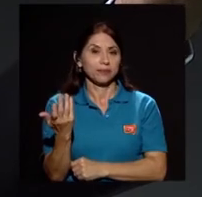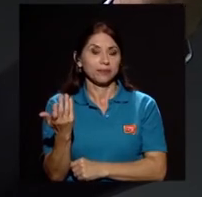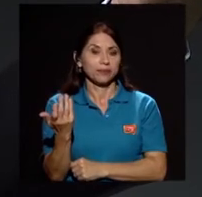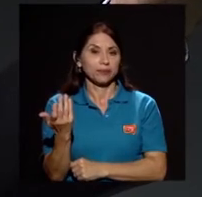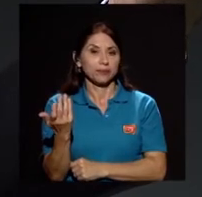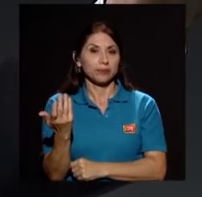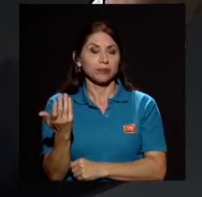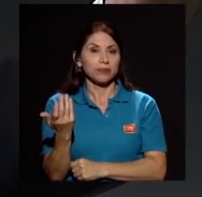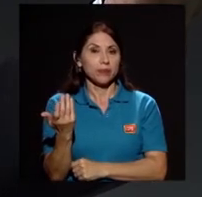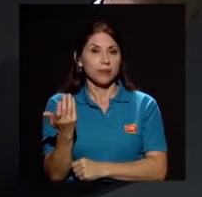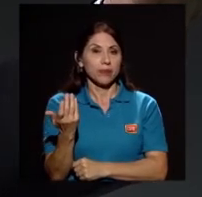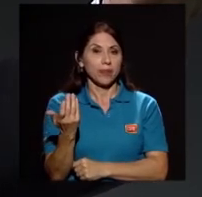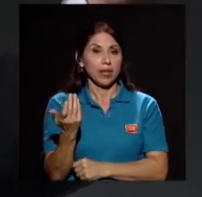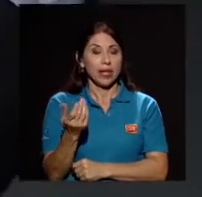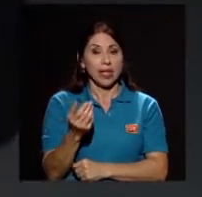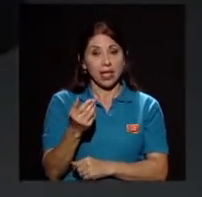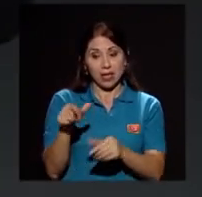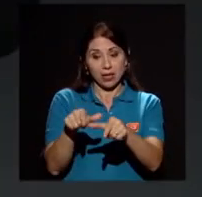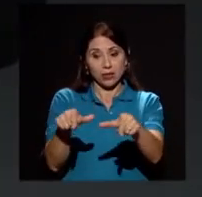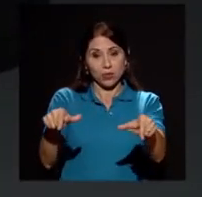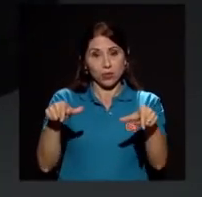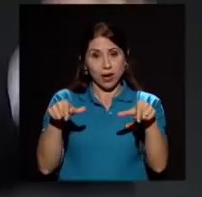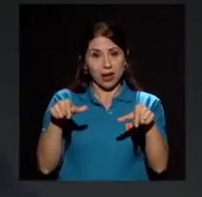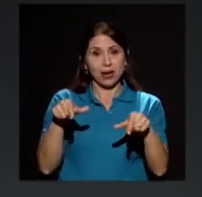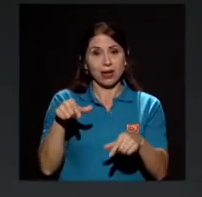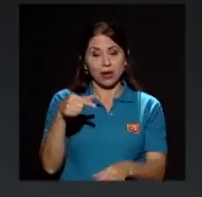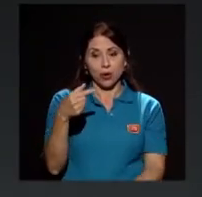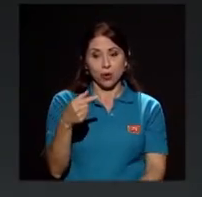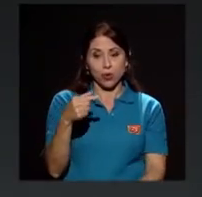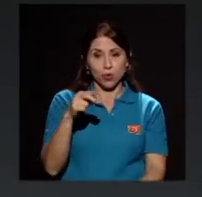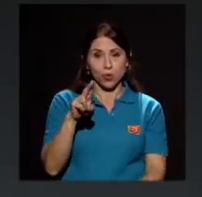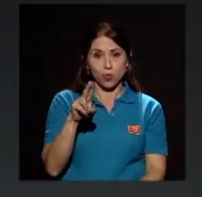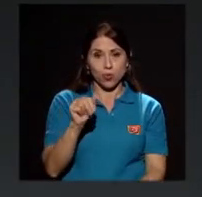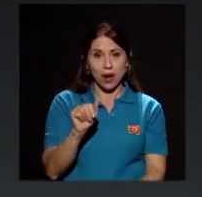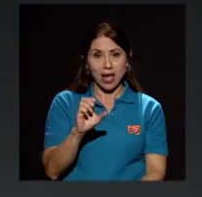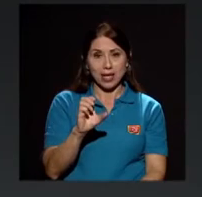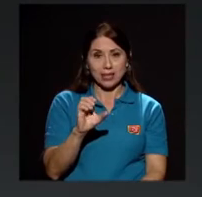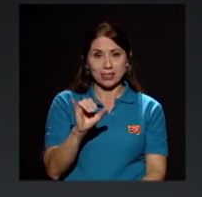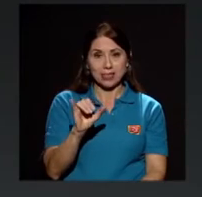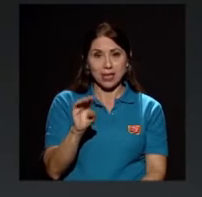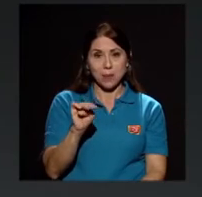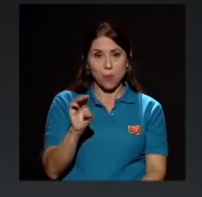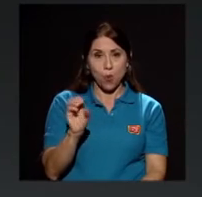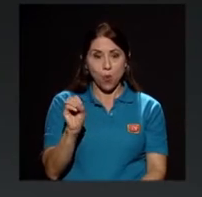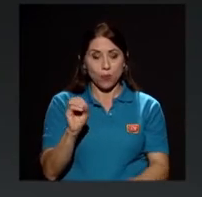en guasimal en la costa en el litoral caribe